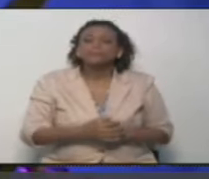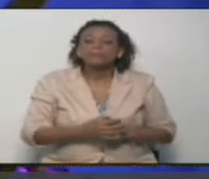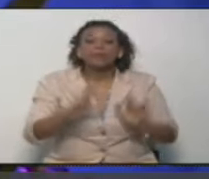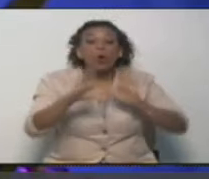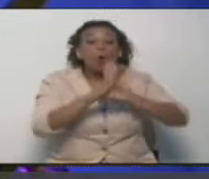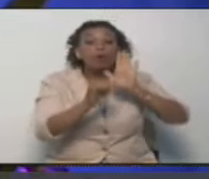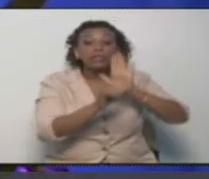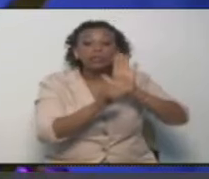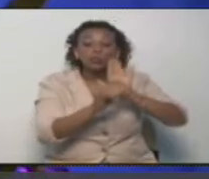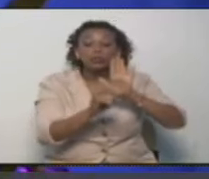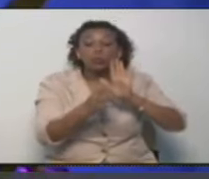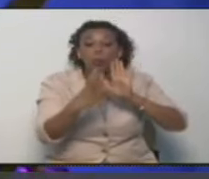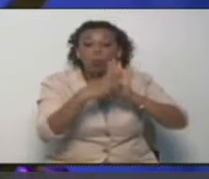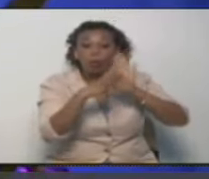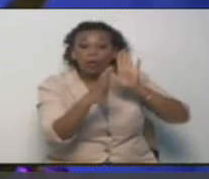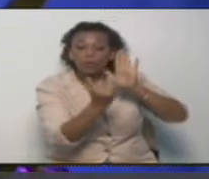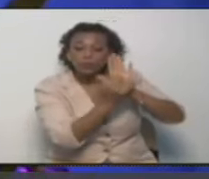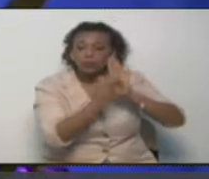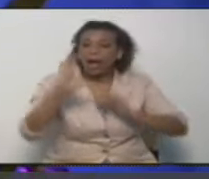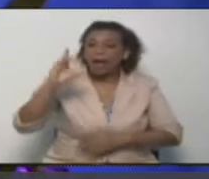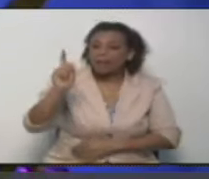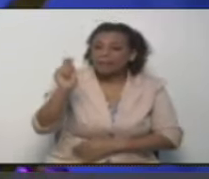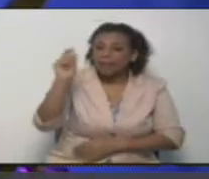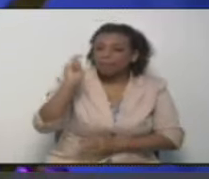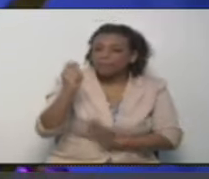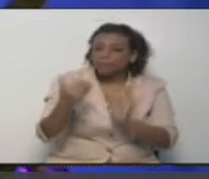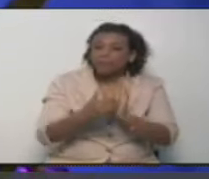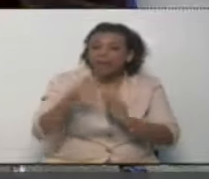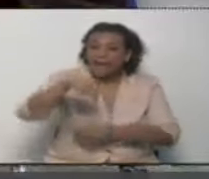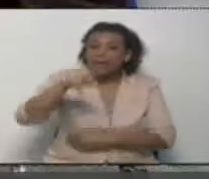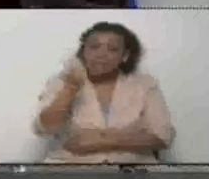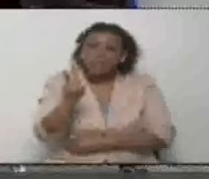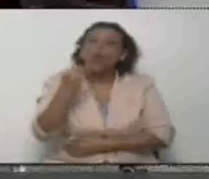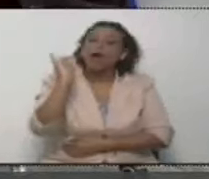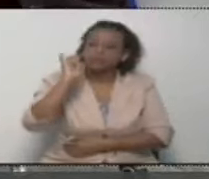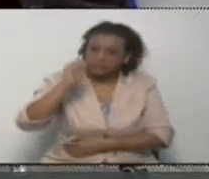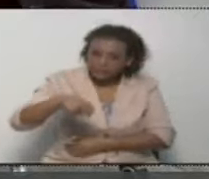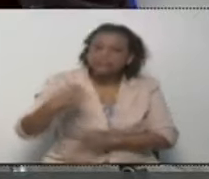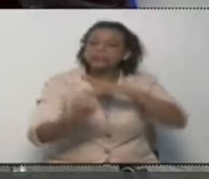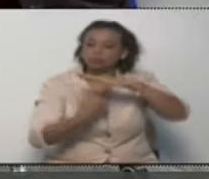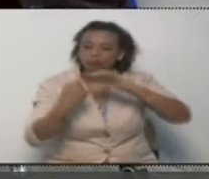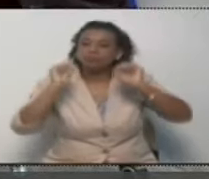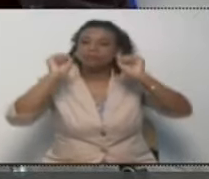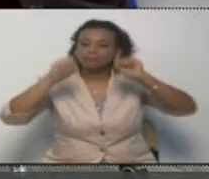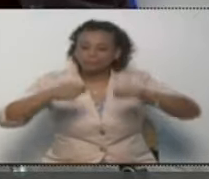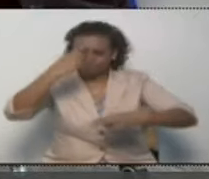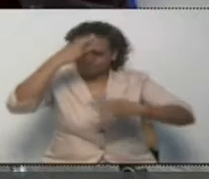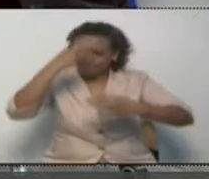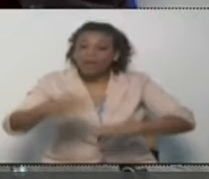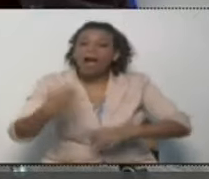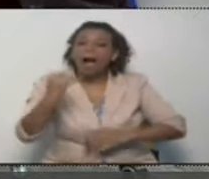constitucional que hizo la Sala Electoral. Quiere decir que en Venezuela hay instituciones, hay